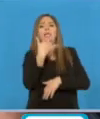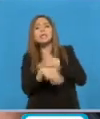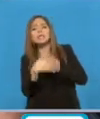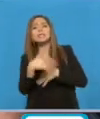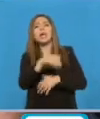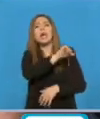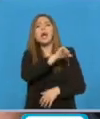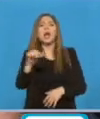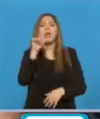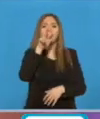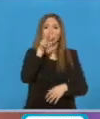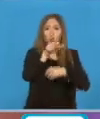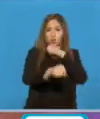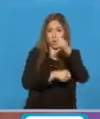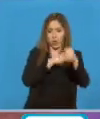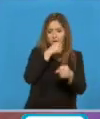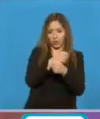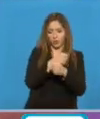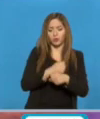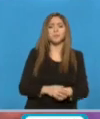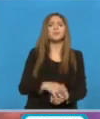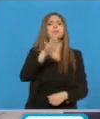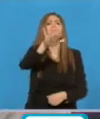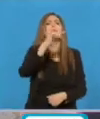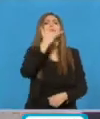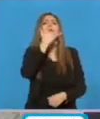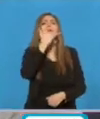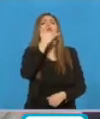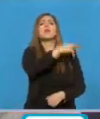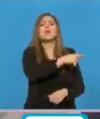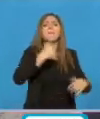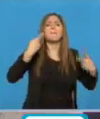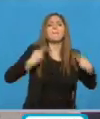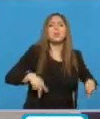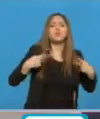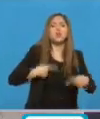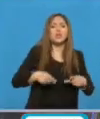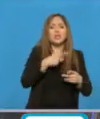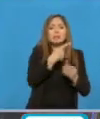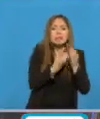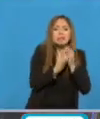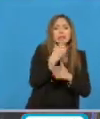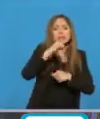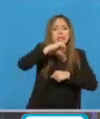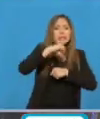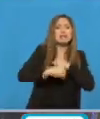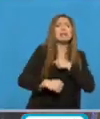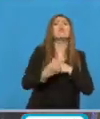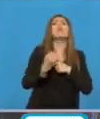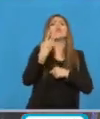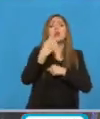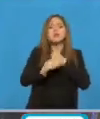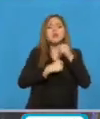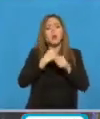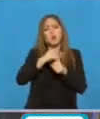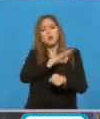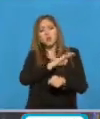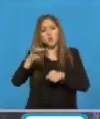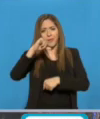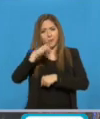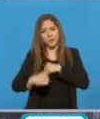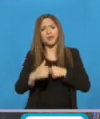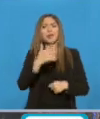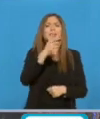Wow. Órale. Oye, ¿cuál es la edad promedio en la que una persona se somete a este tipo de cirugías? Más o menos después de los 35, 40 todavía